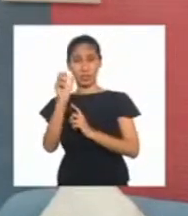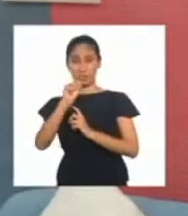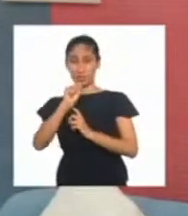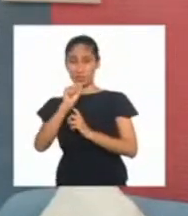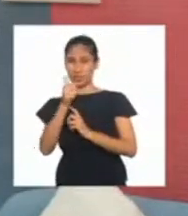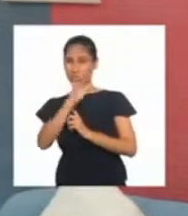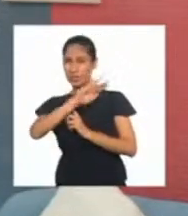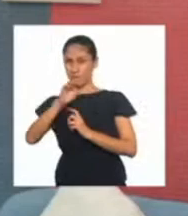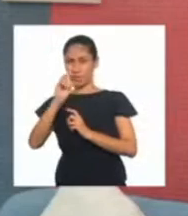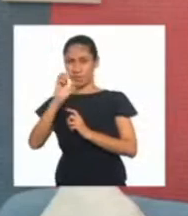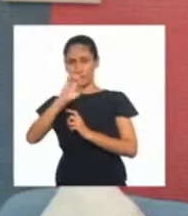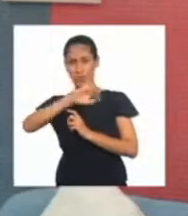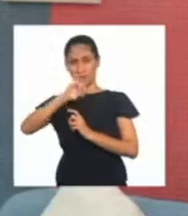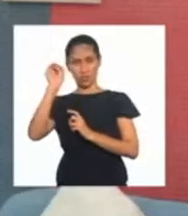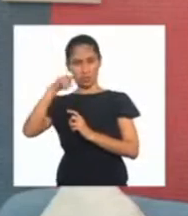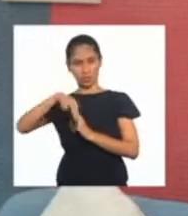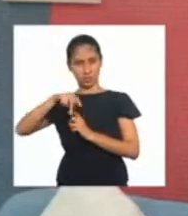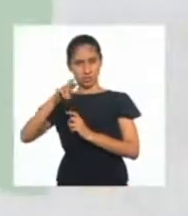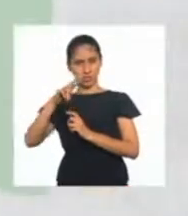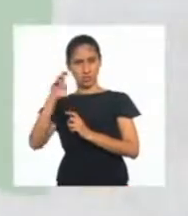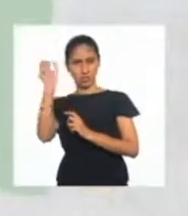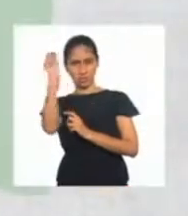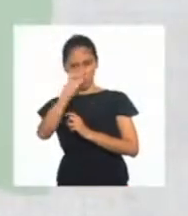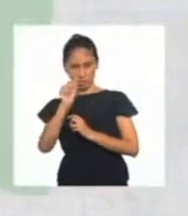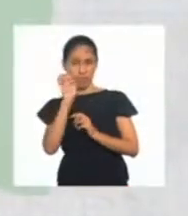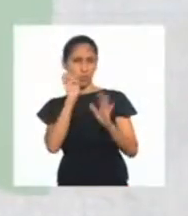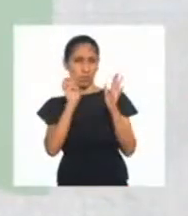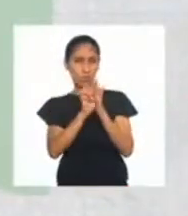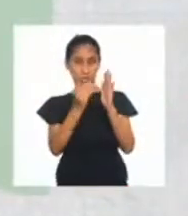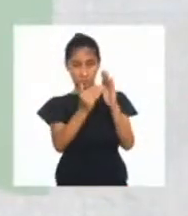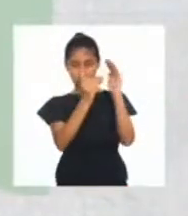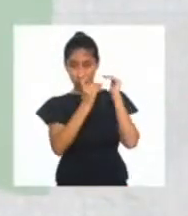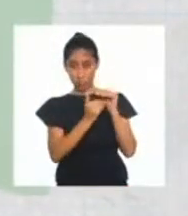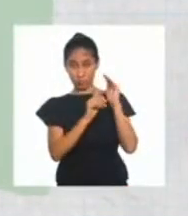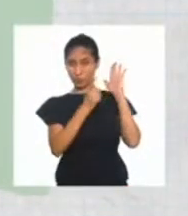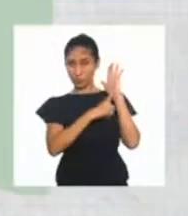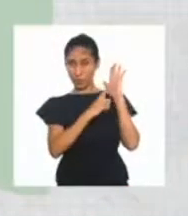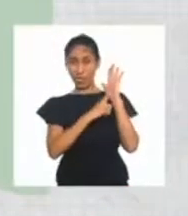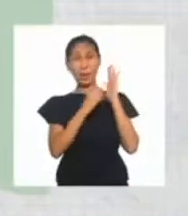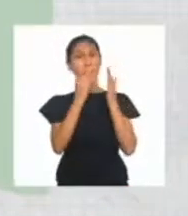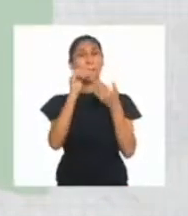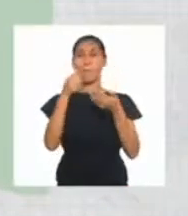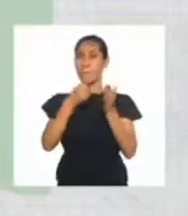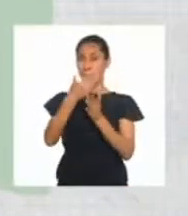se debe cambiar el porcentaje cuando se reduce el tiempo. De unidad mayor a menor.